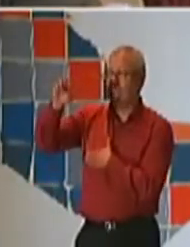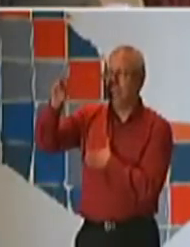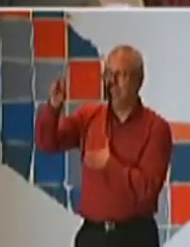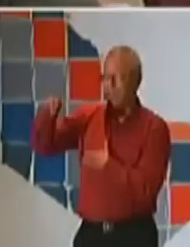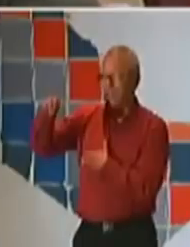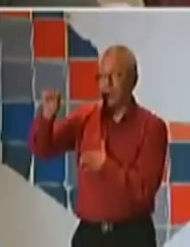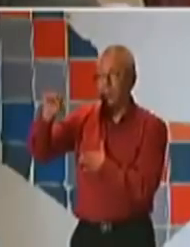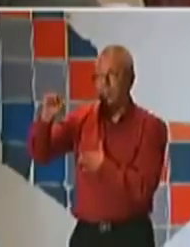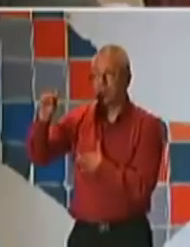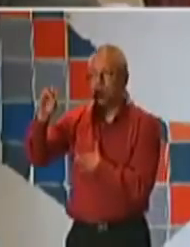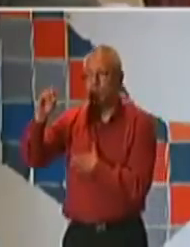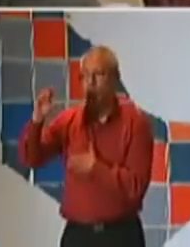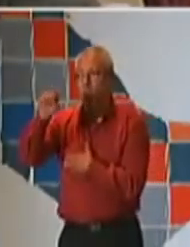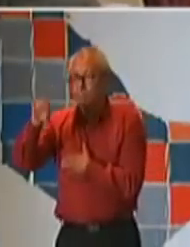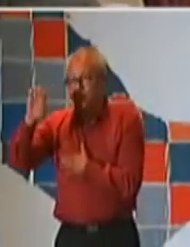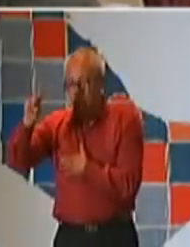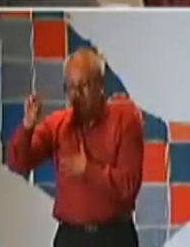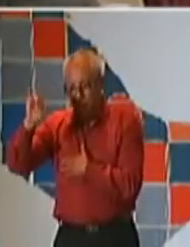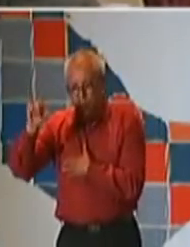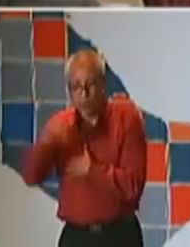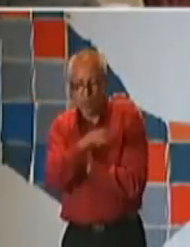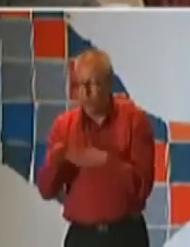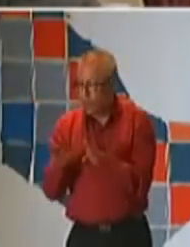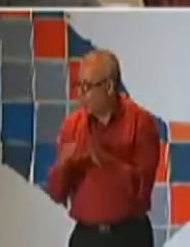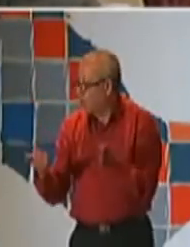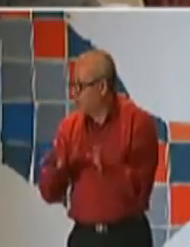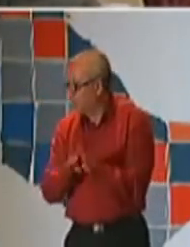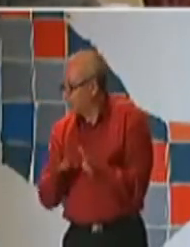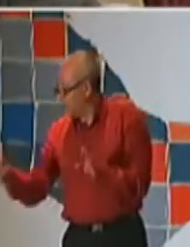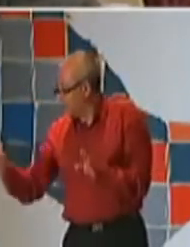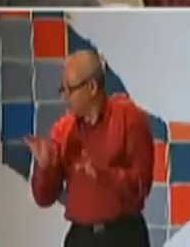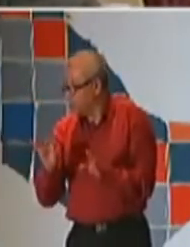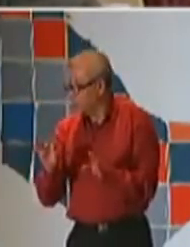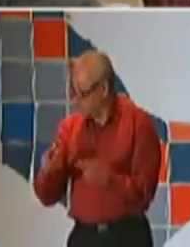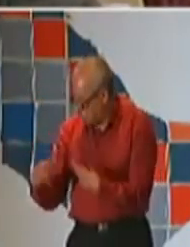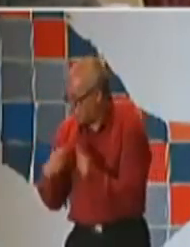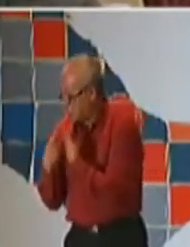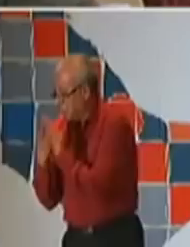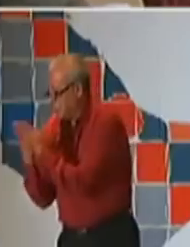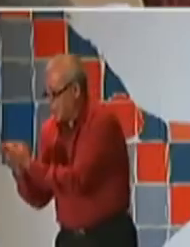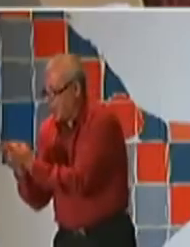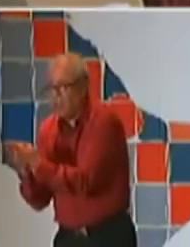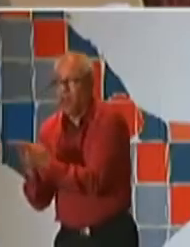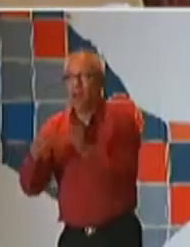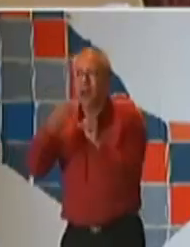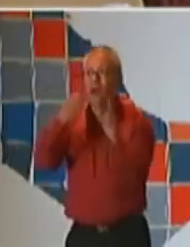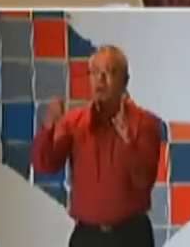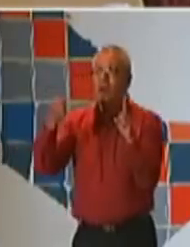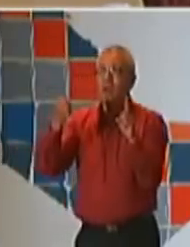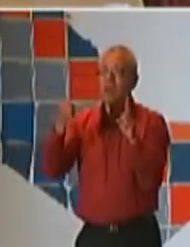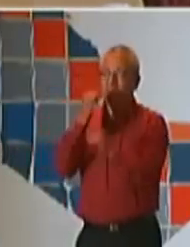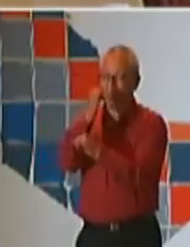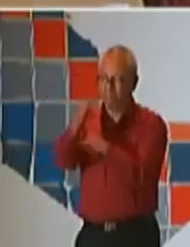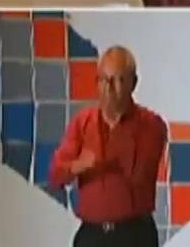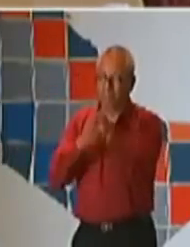directorios de la Union Pacific Corporation y del consorcio G que opera